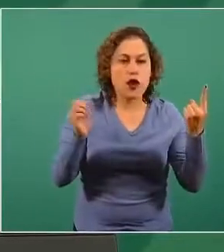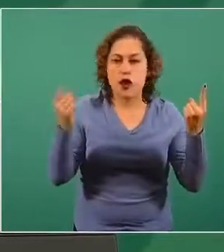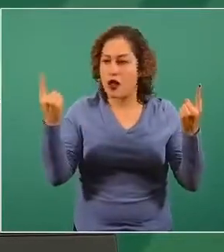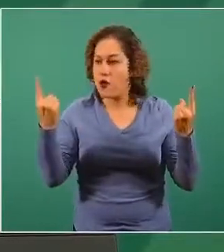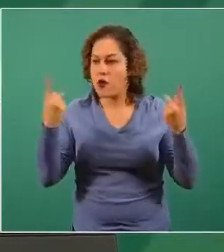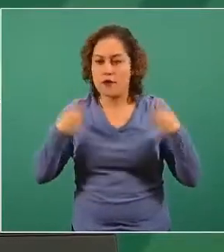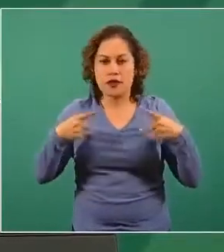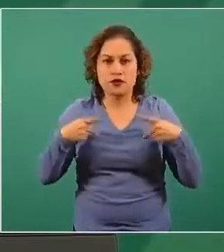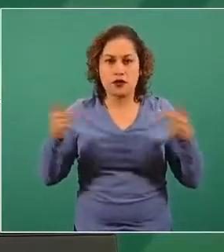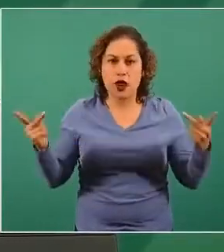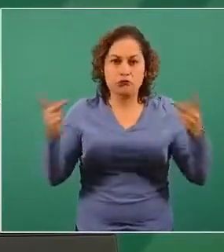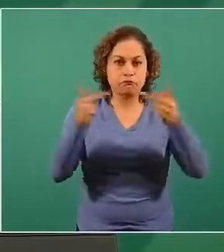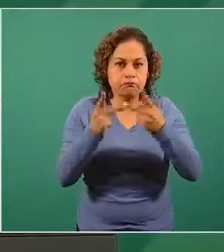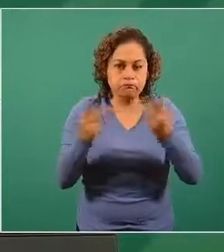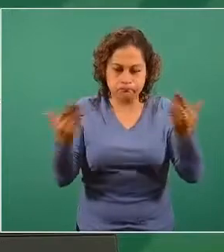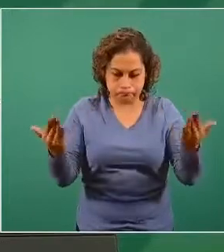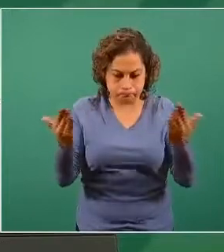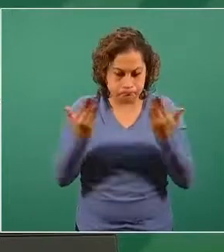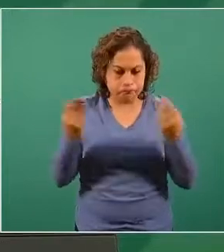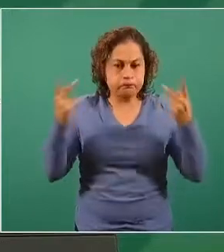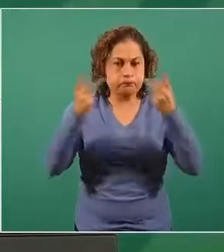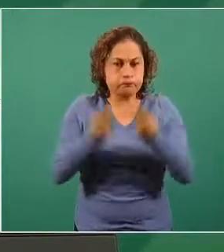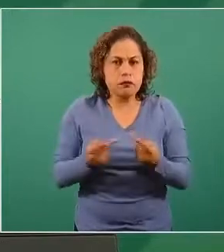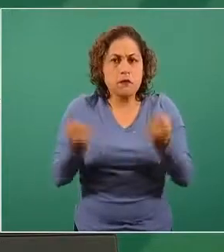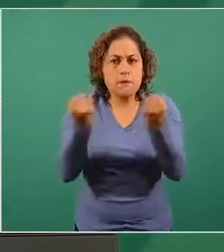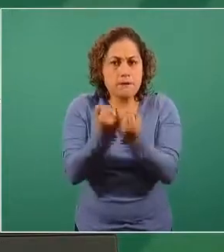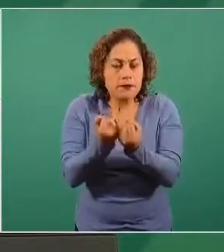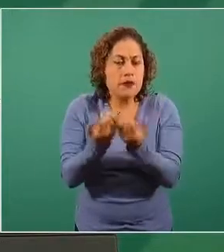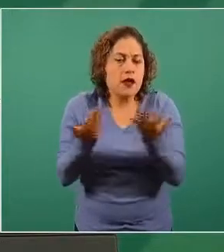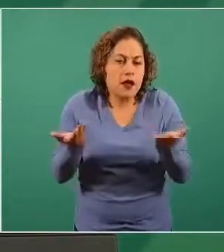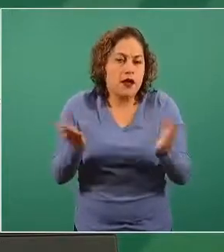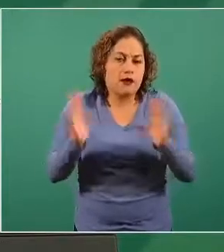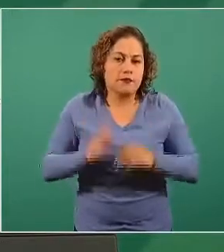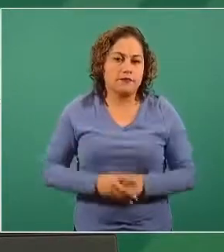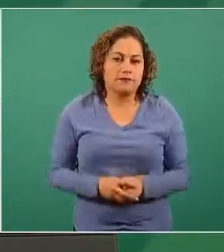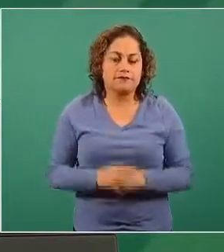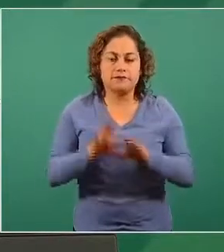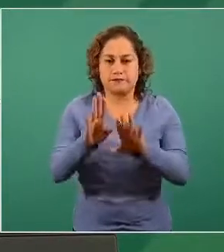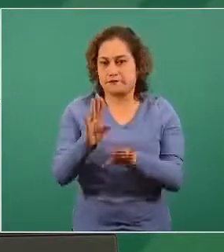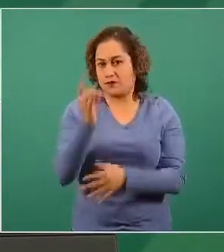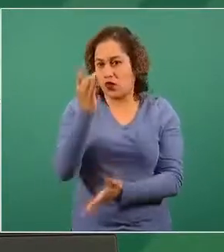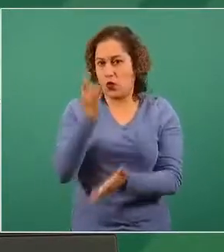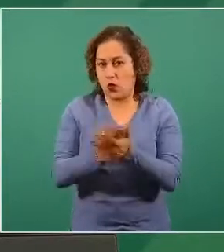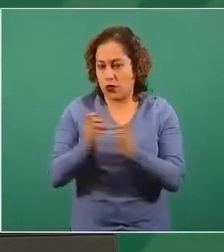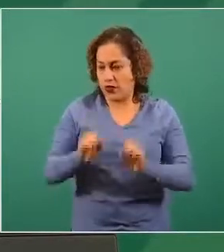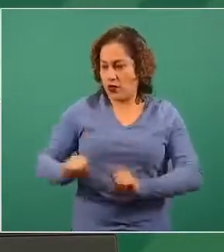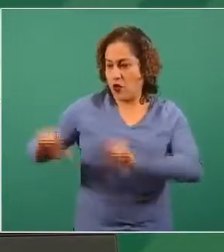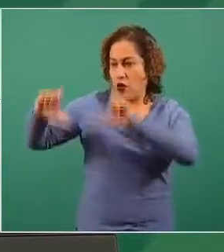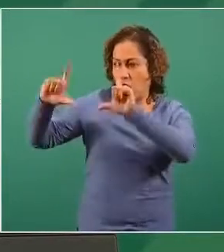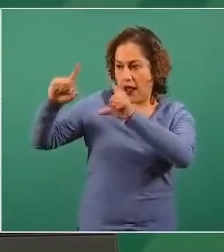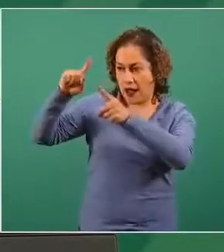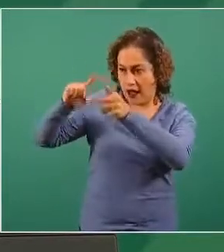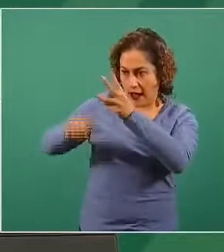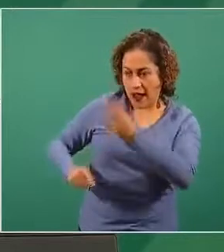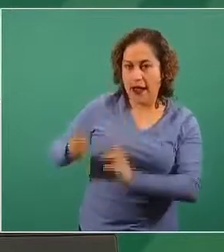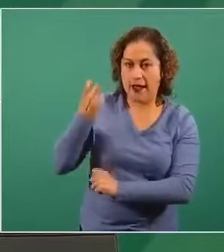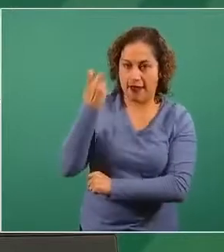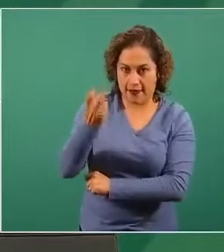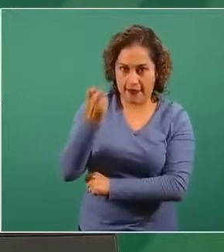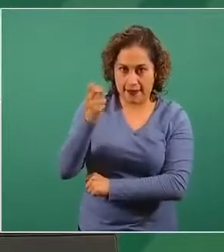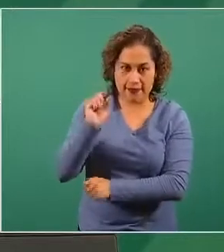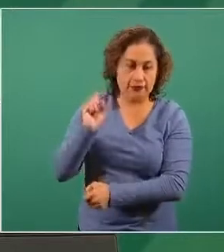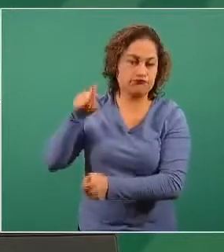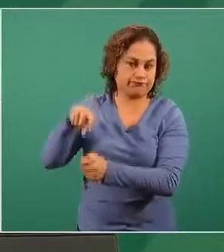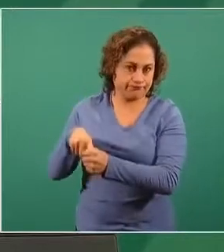eso hemos dejado simple y sencillamente que cuántas personas se han registrado ahí. Y puede ser aparte